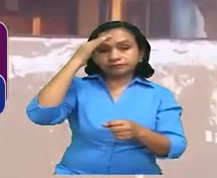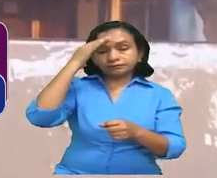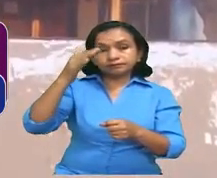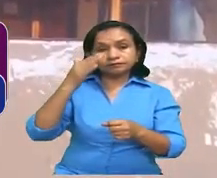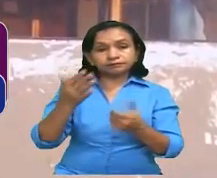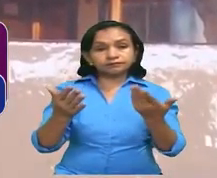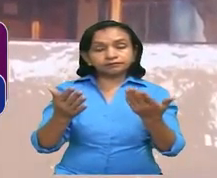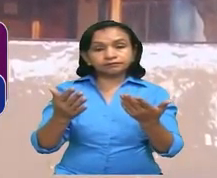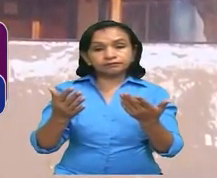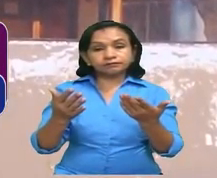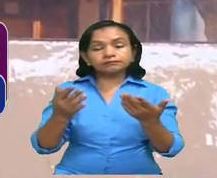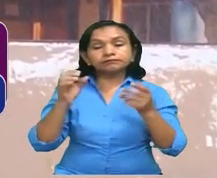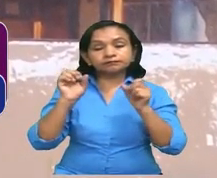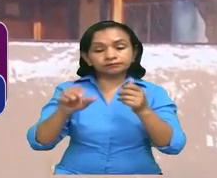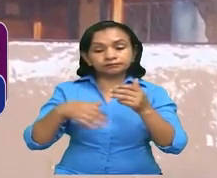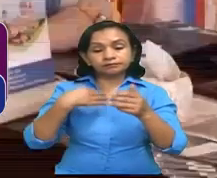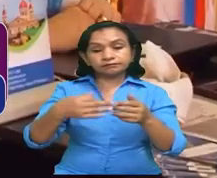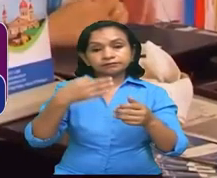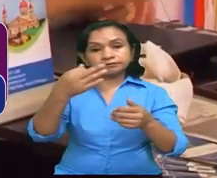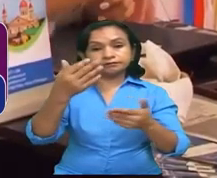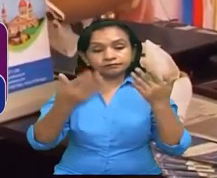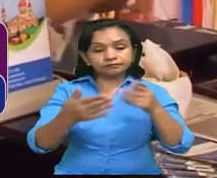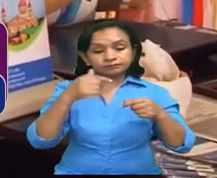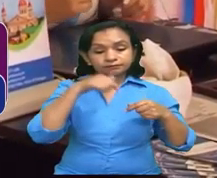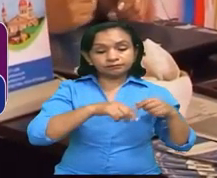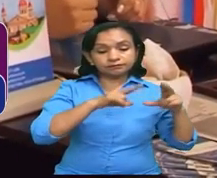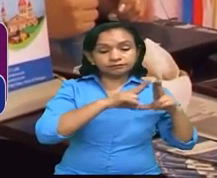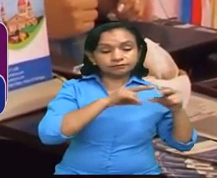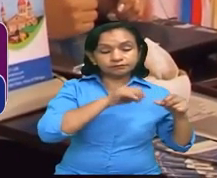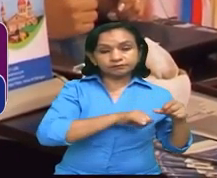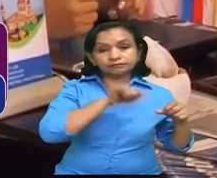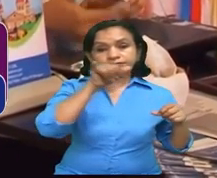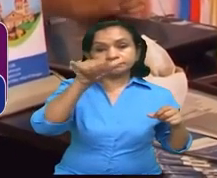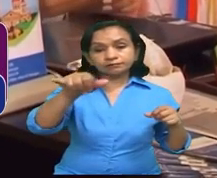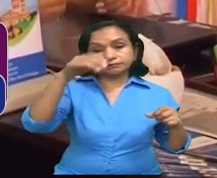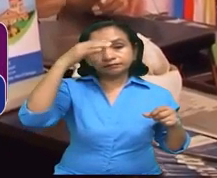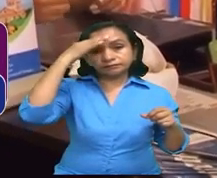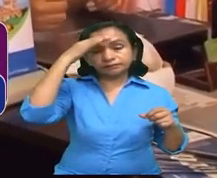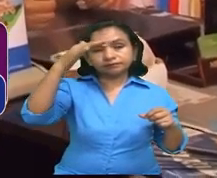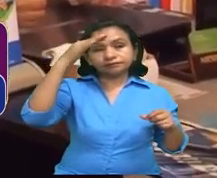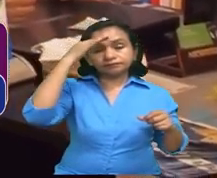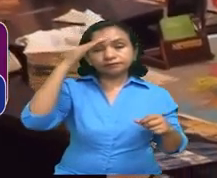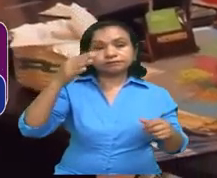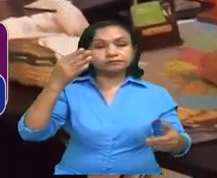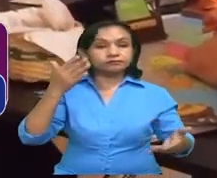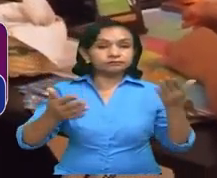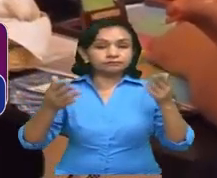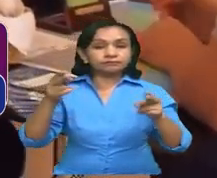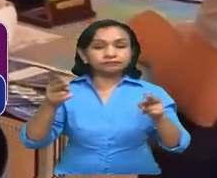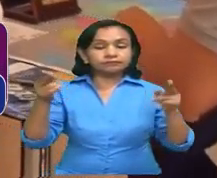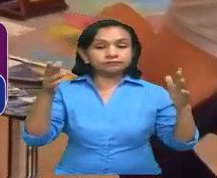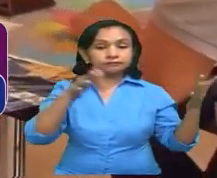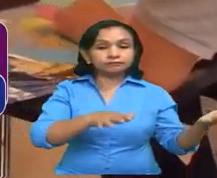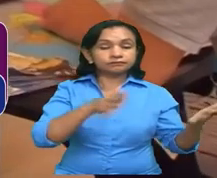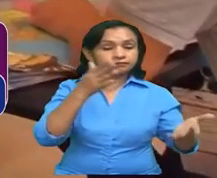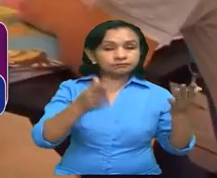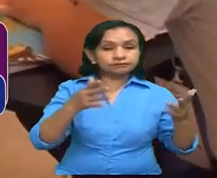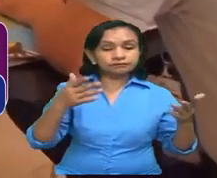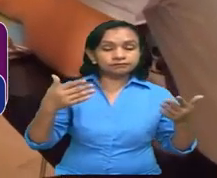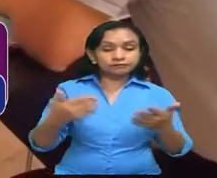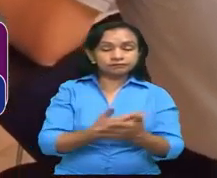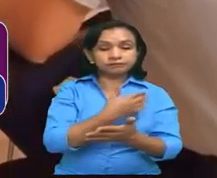que tengan vuelos directos hacia Nicaragua, y precisamente esto lo menciono por lo que hablabas de este paquete que se